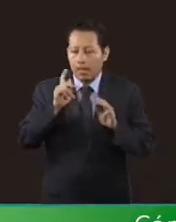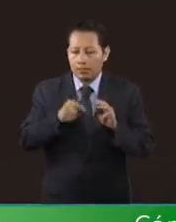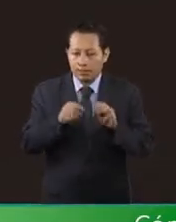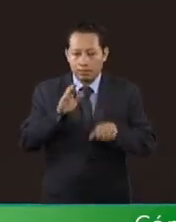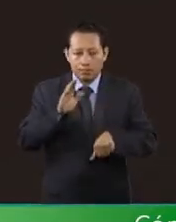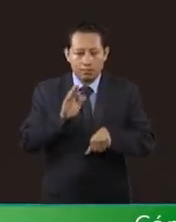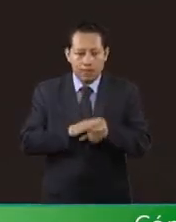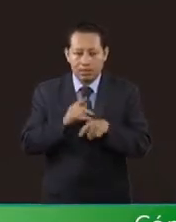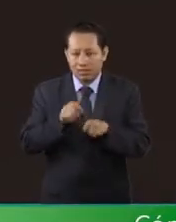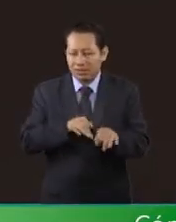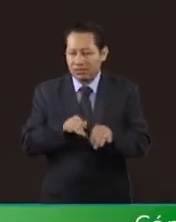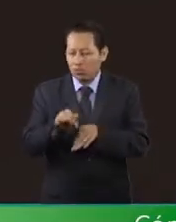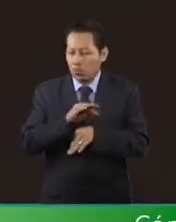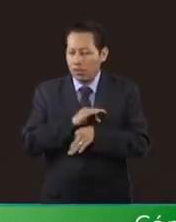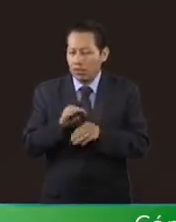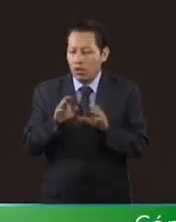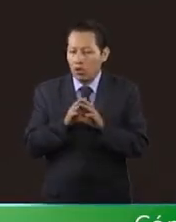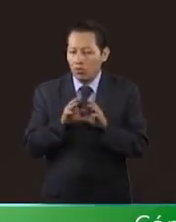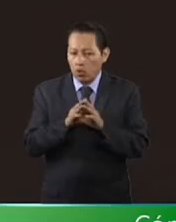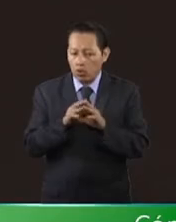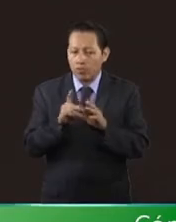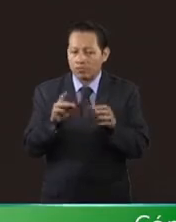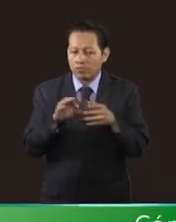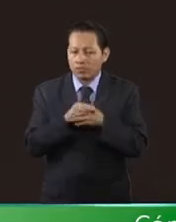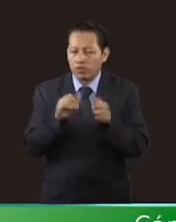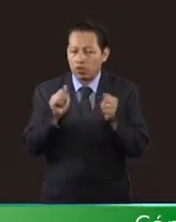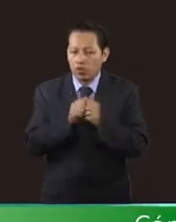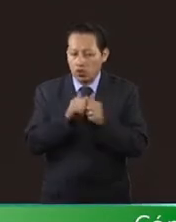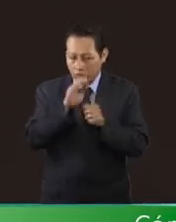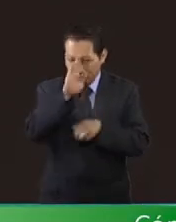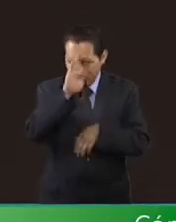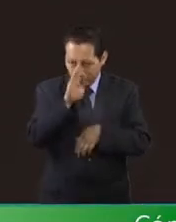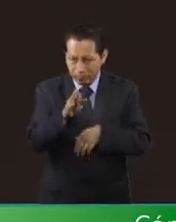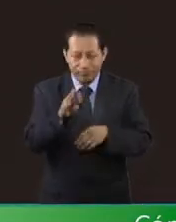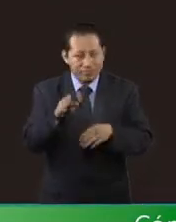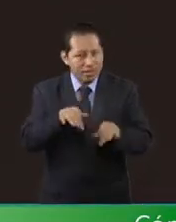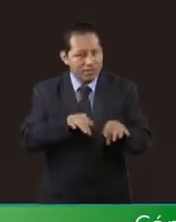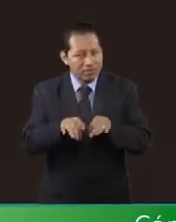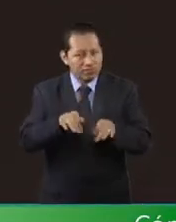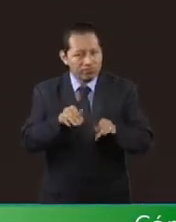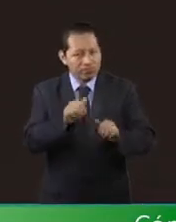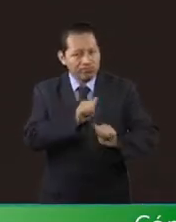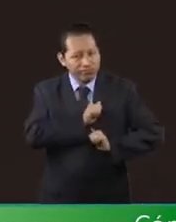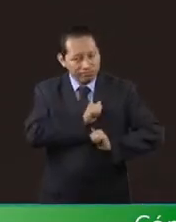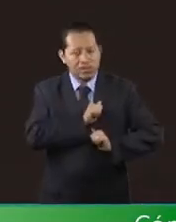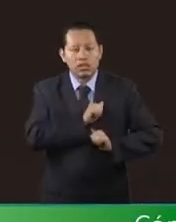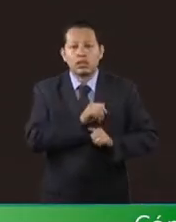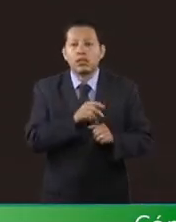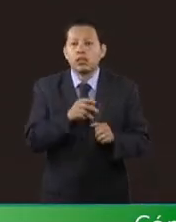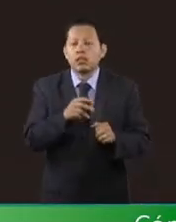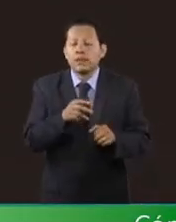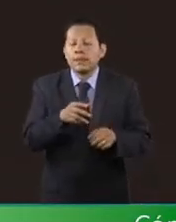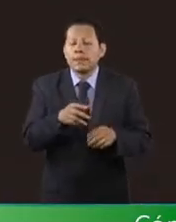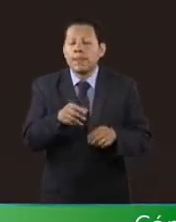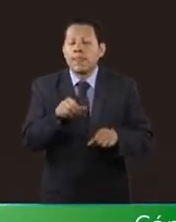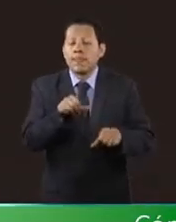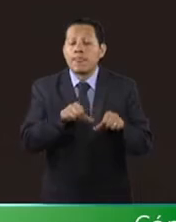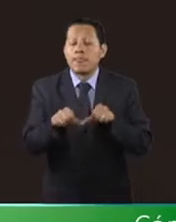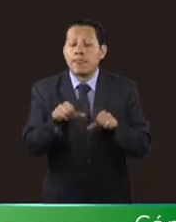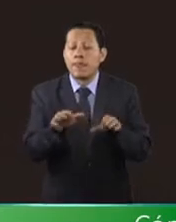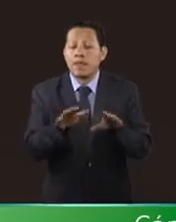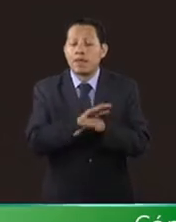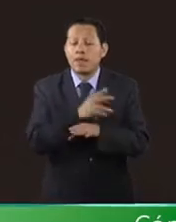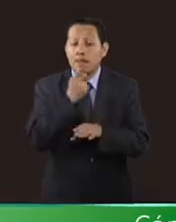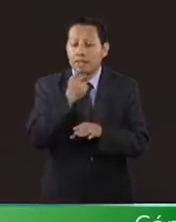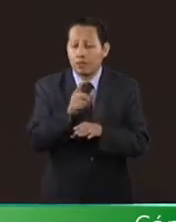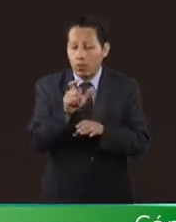funciones que las que tenga exacta conexión con la disciplina militar. Y en su lugar plantea que en tiempo de